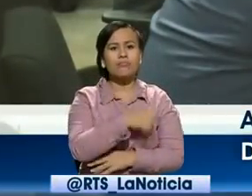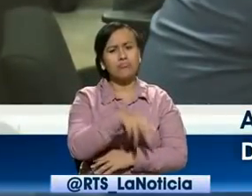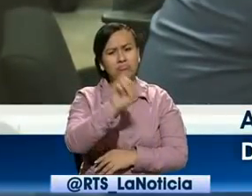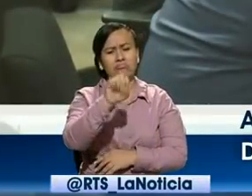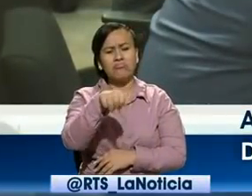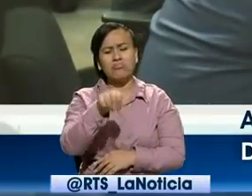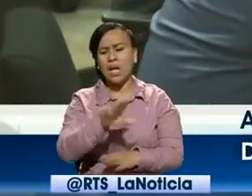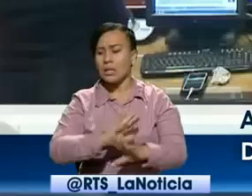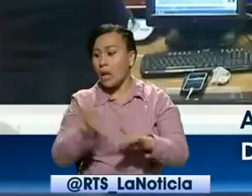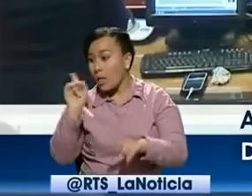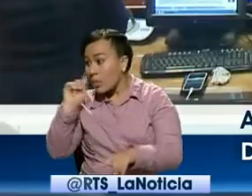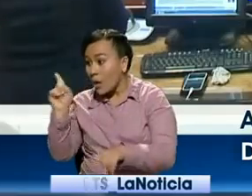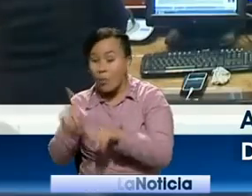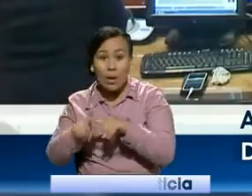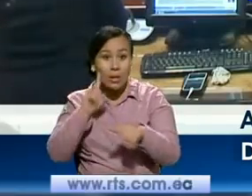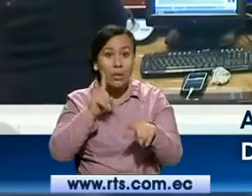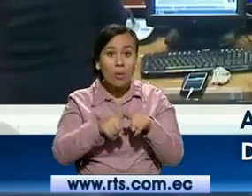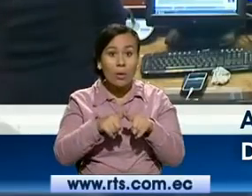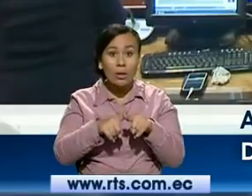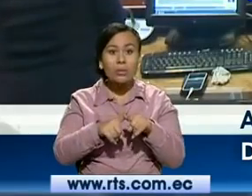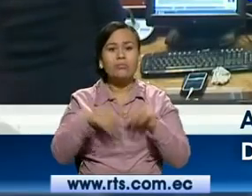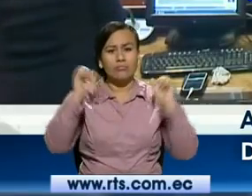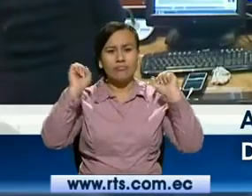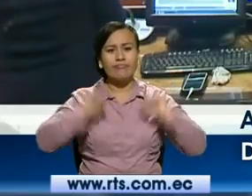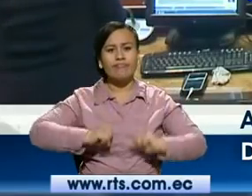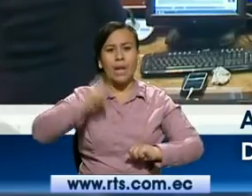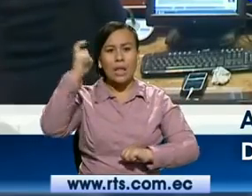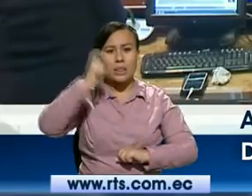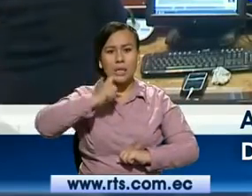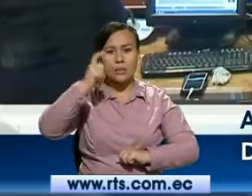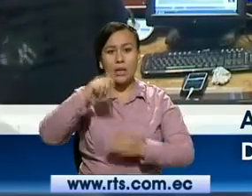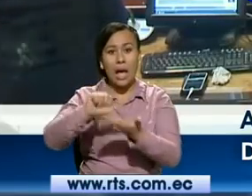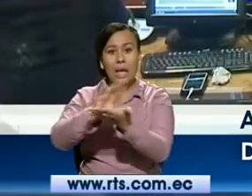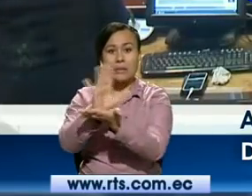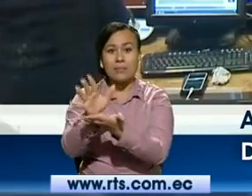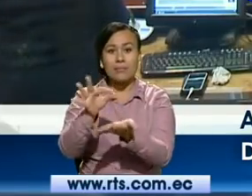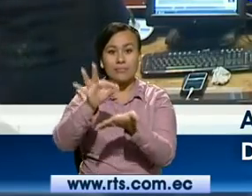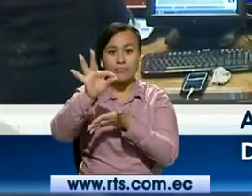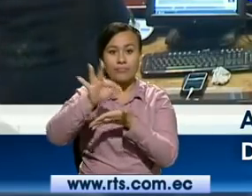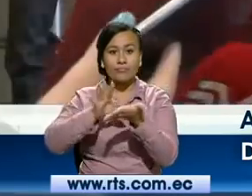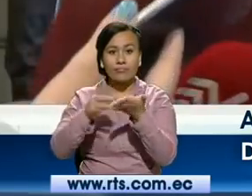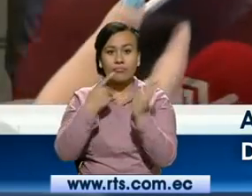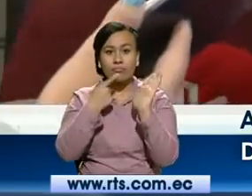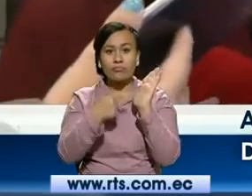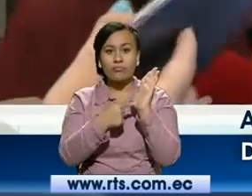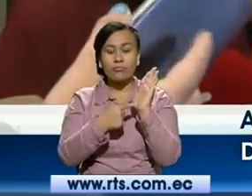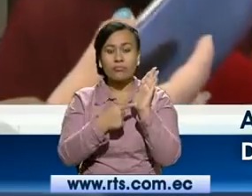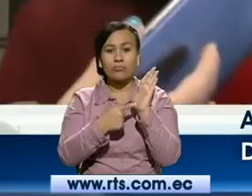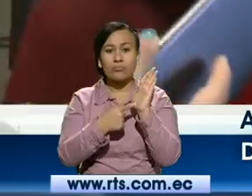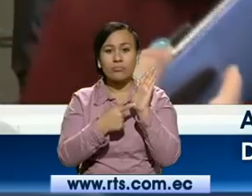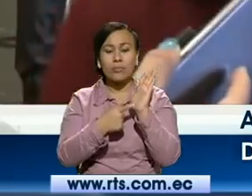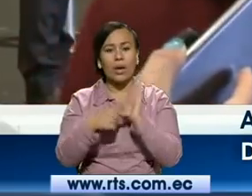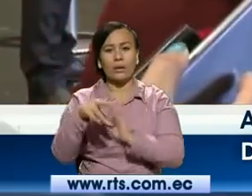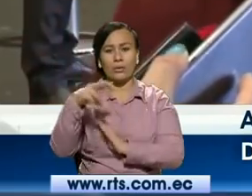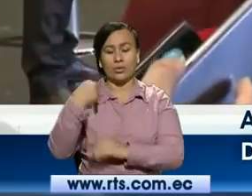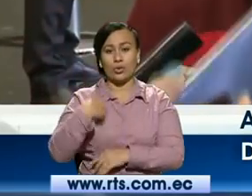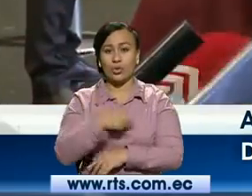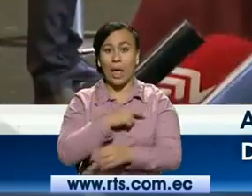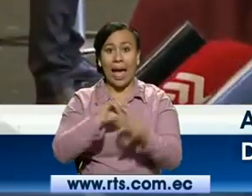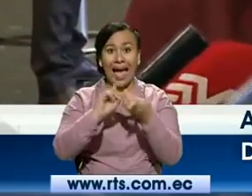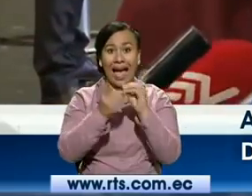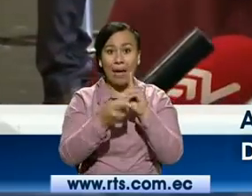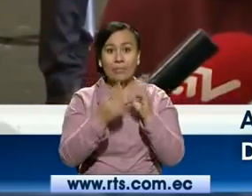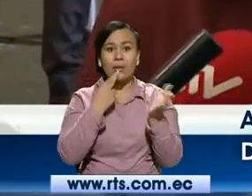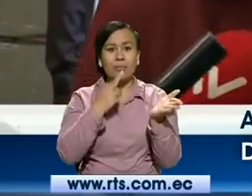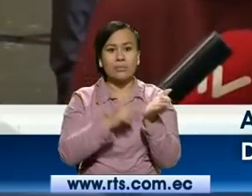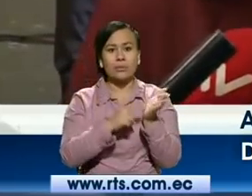superadas algunas diferencias internas, era necesario que la Asamblea emita una resolución en este sentido. No hemos cambiado de opinión. La